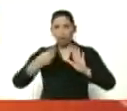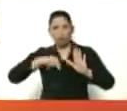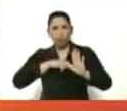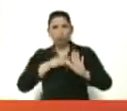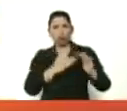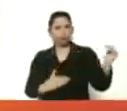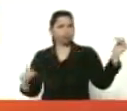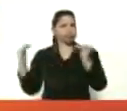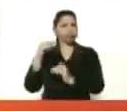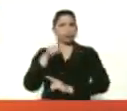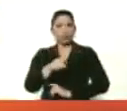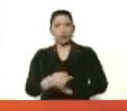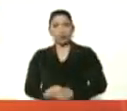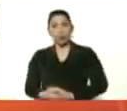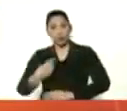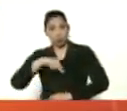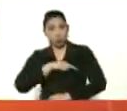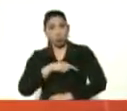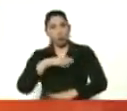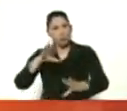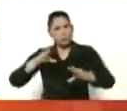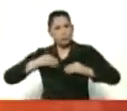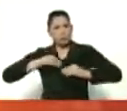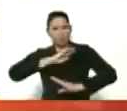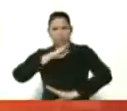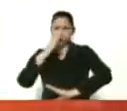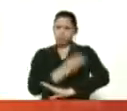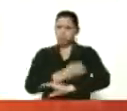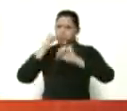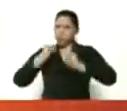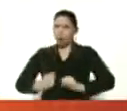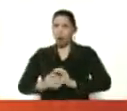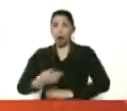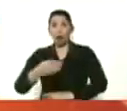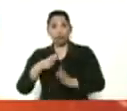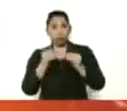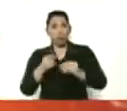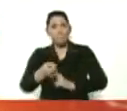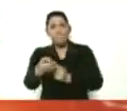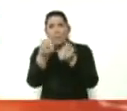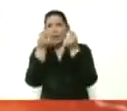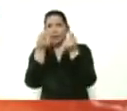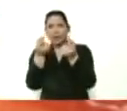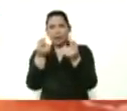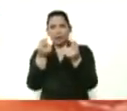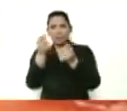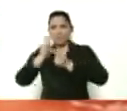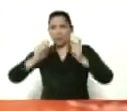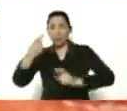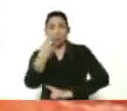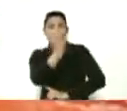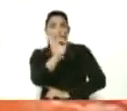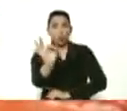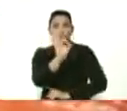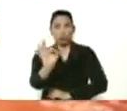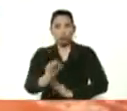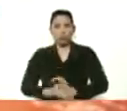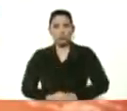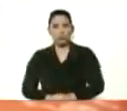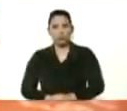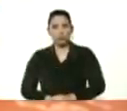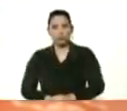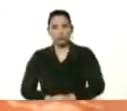esto. Bueno, ahí nosotros agarramos fuerza. Solo una pequeña minoría, el 1%,